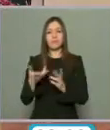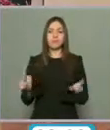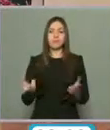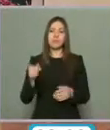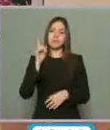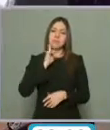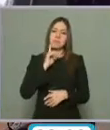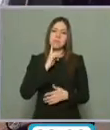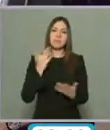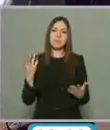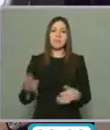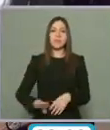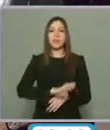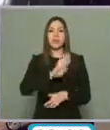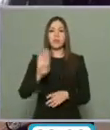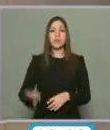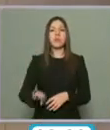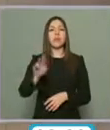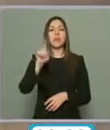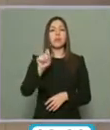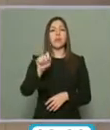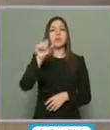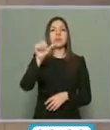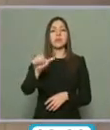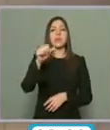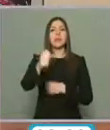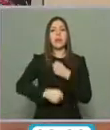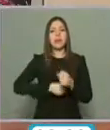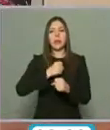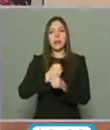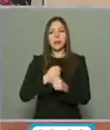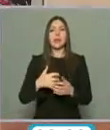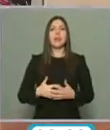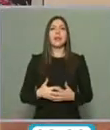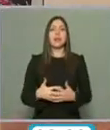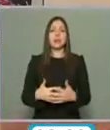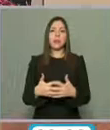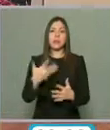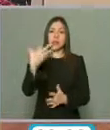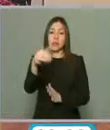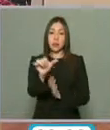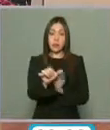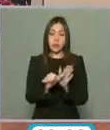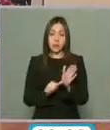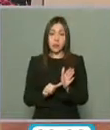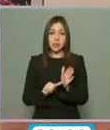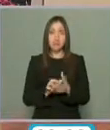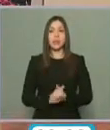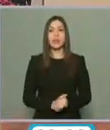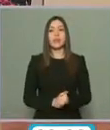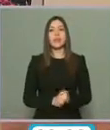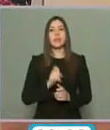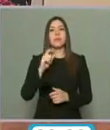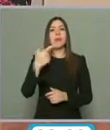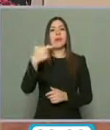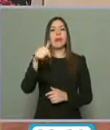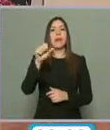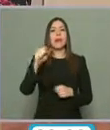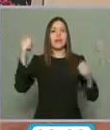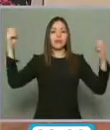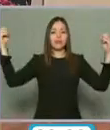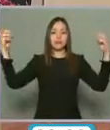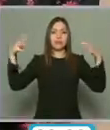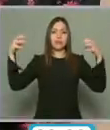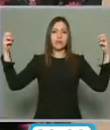Muere finalmente a los 26 años, embarazada de 5 meses, en las cámaras de gas de